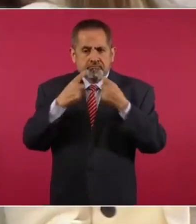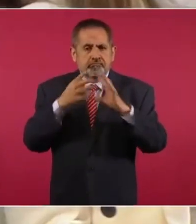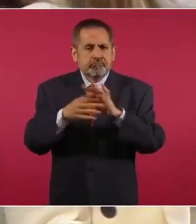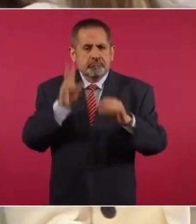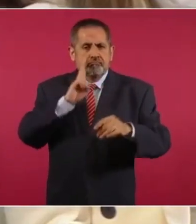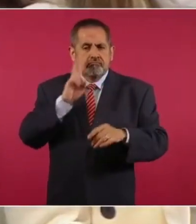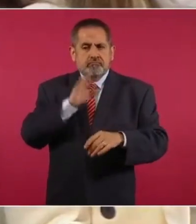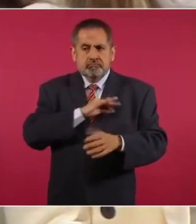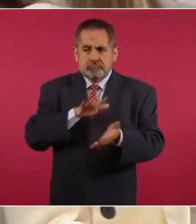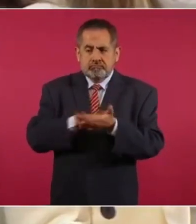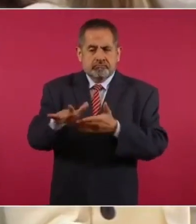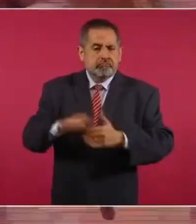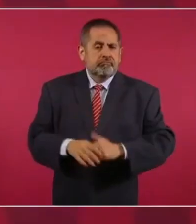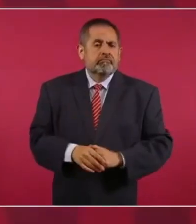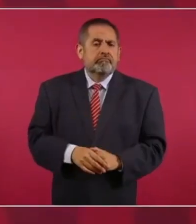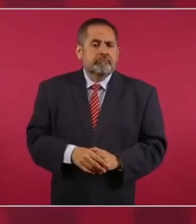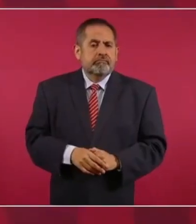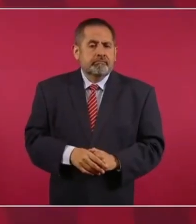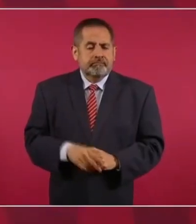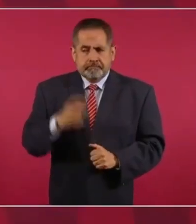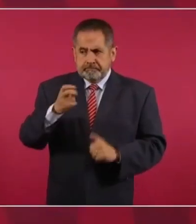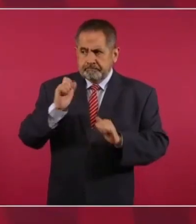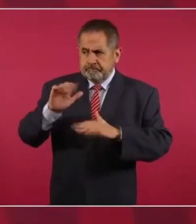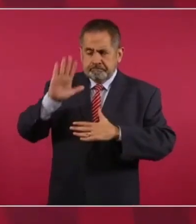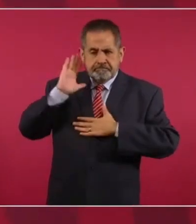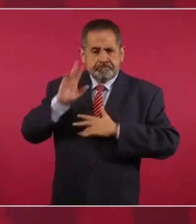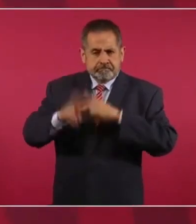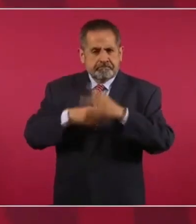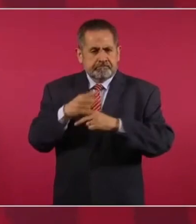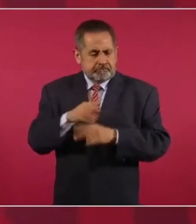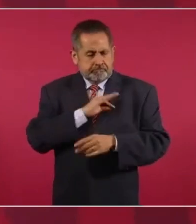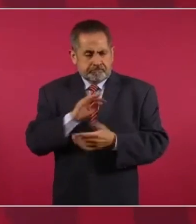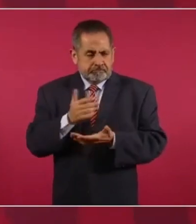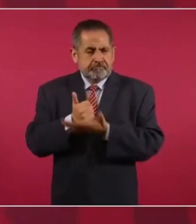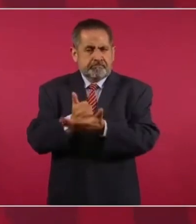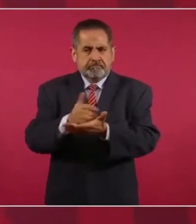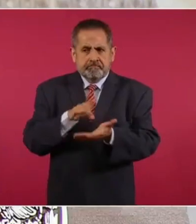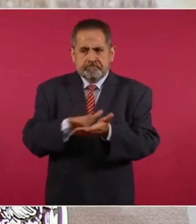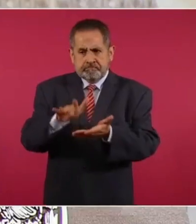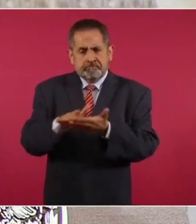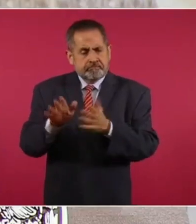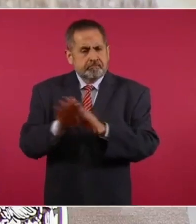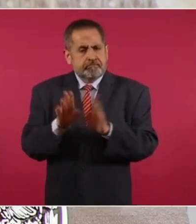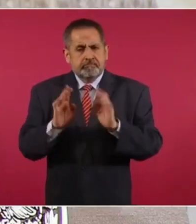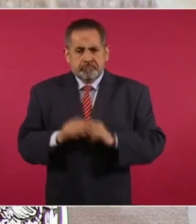apoye. Ese es el compromiso, porque es una causa